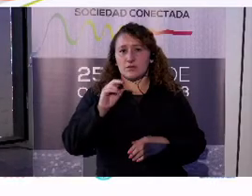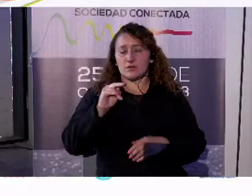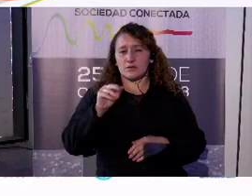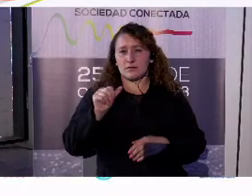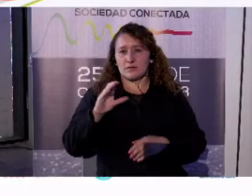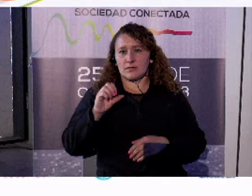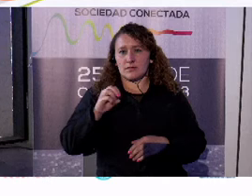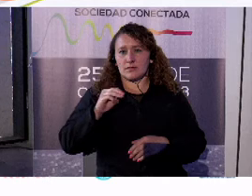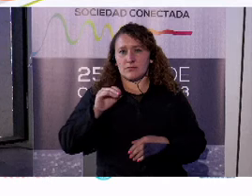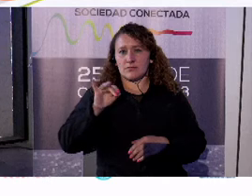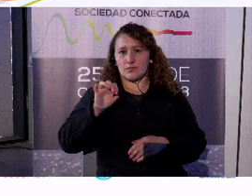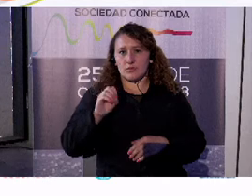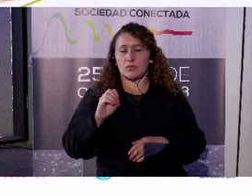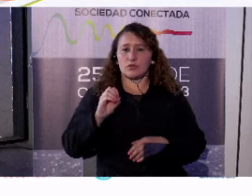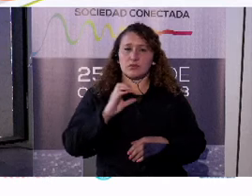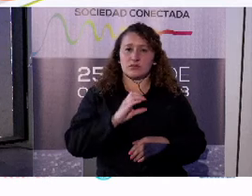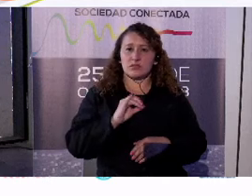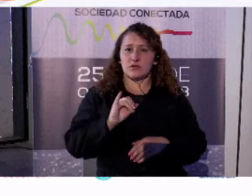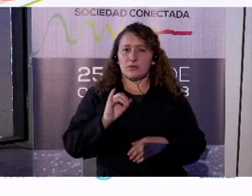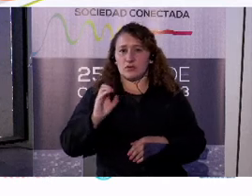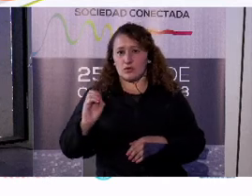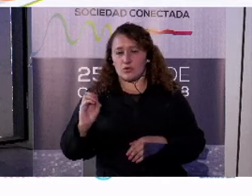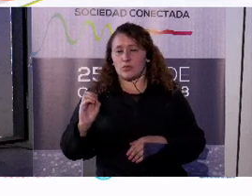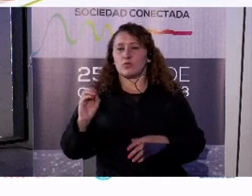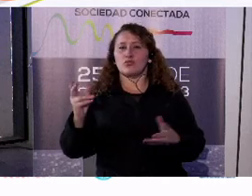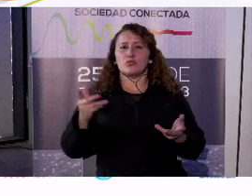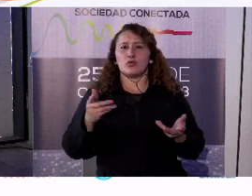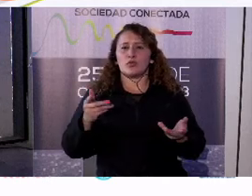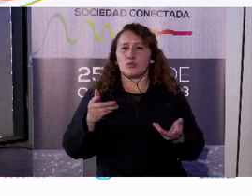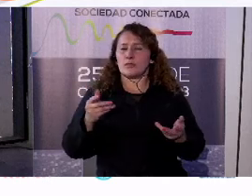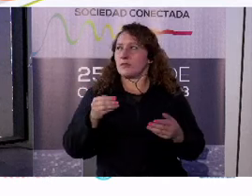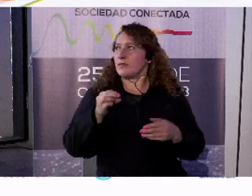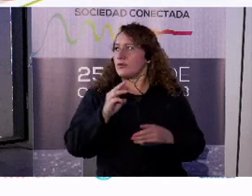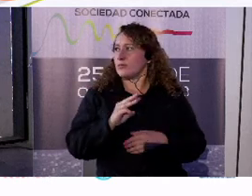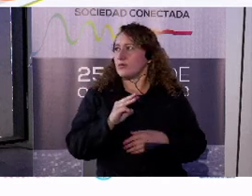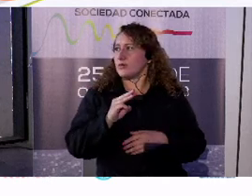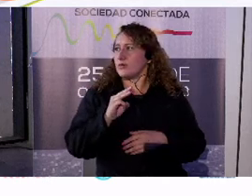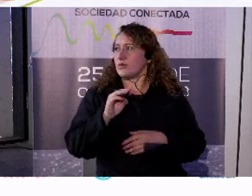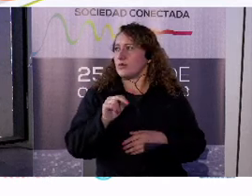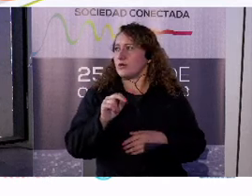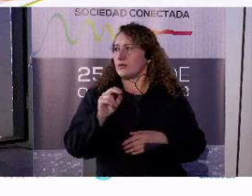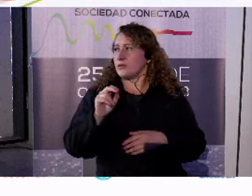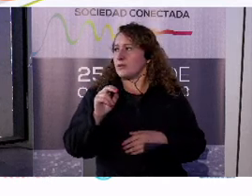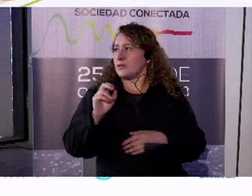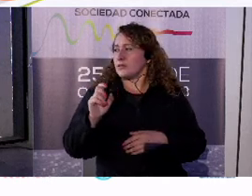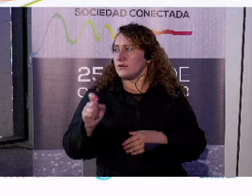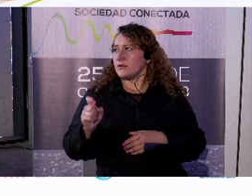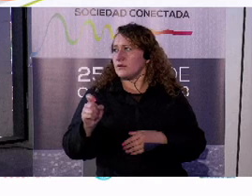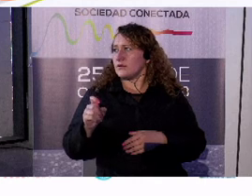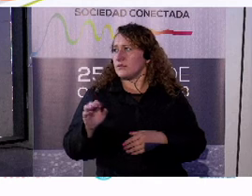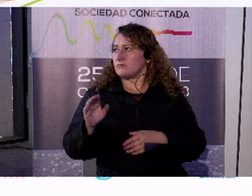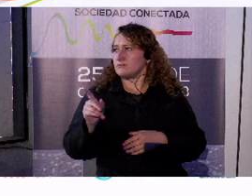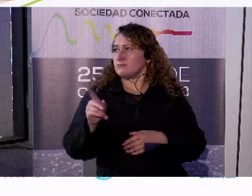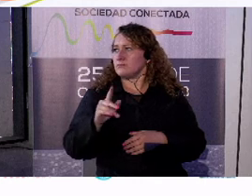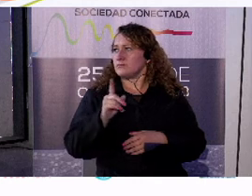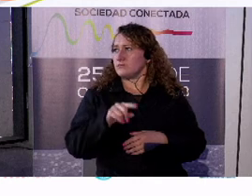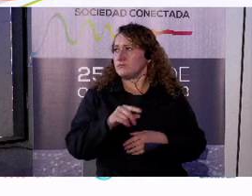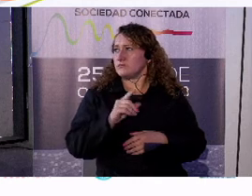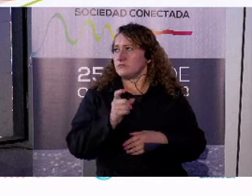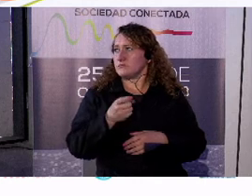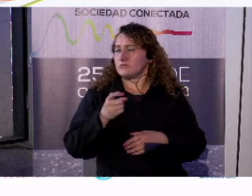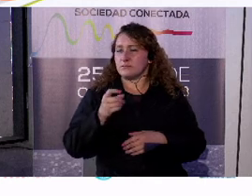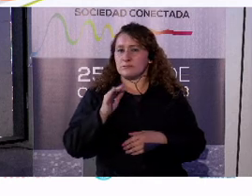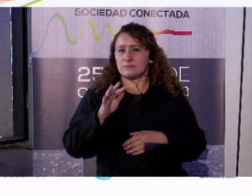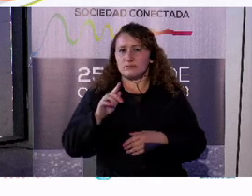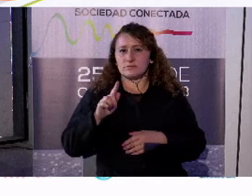wnd Colombia operador de sigfox desde enero de 2017 el el propósito de